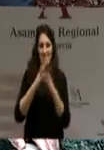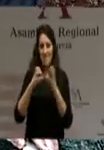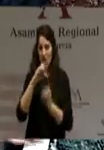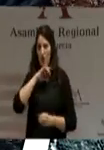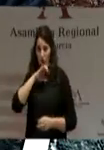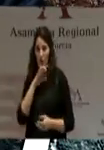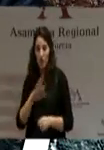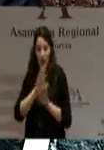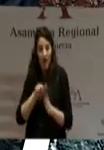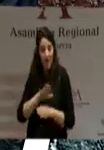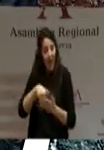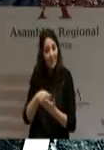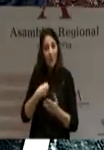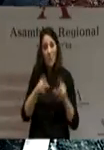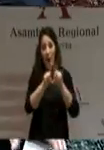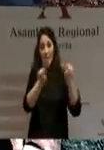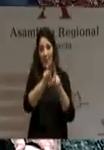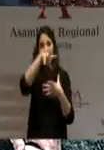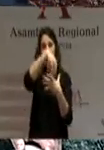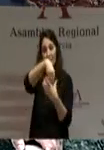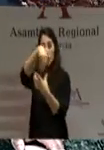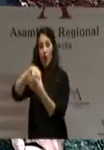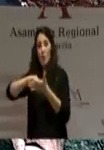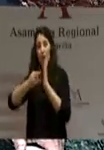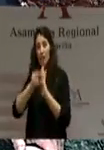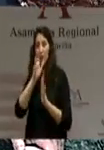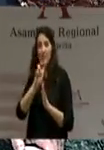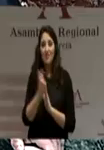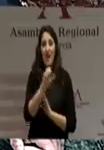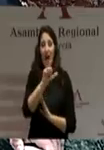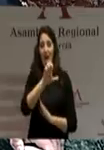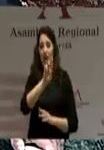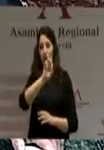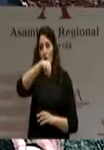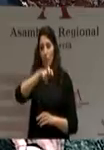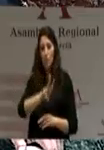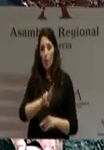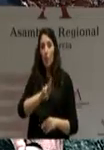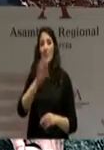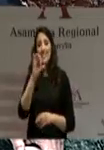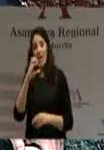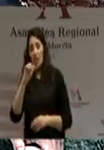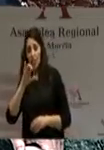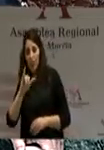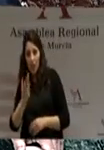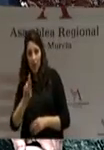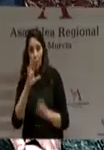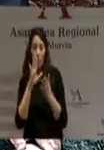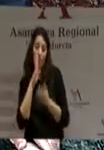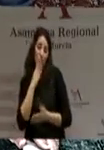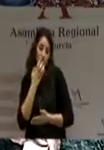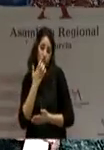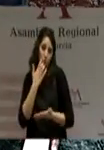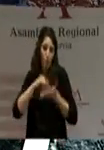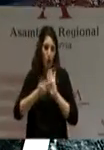que hacían las empresas que conforman Aeromur, entre ellas SACIR, la principal. Y es Montoro el que afirma